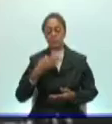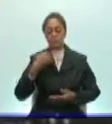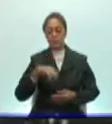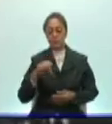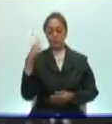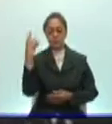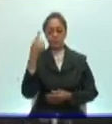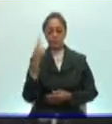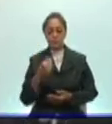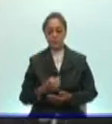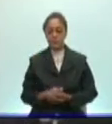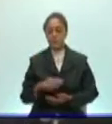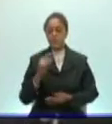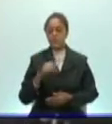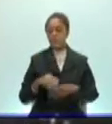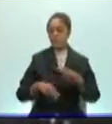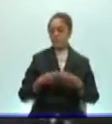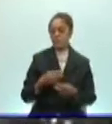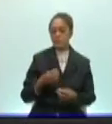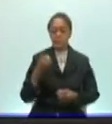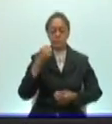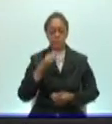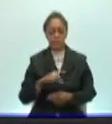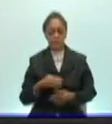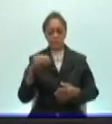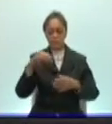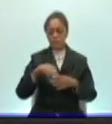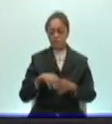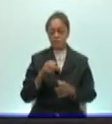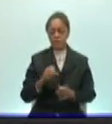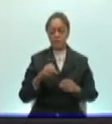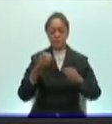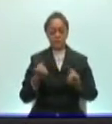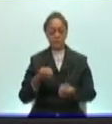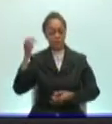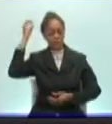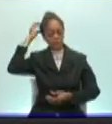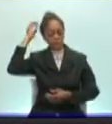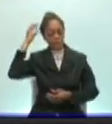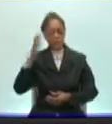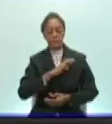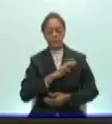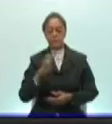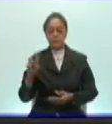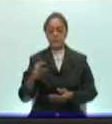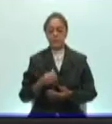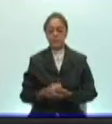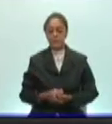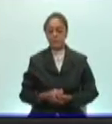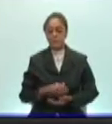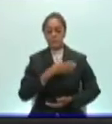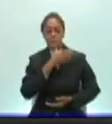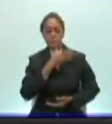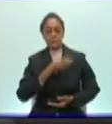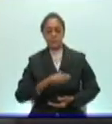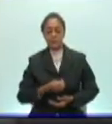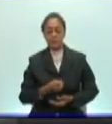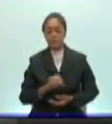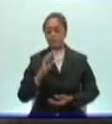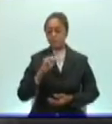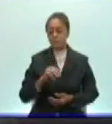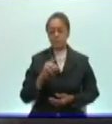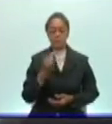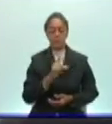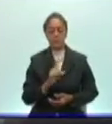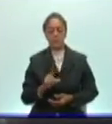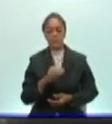nacional. Se produce una crisis dentro del reciente gabinete del gobierno revolucionario. Fidel Castro renuncia a su